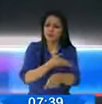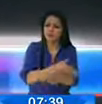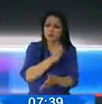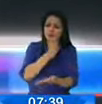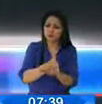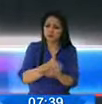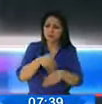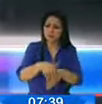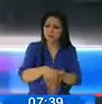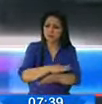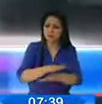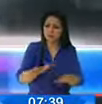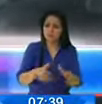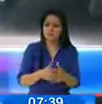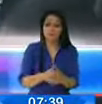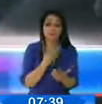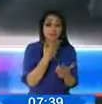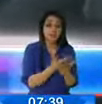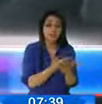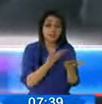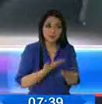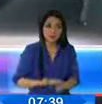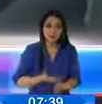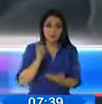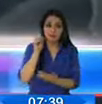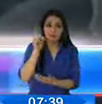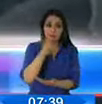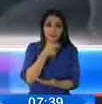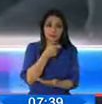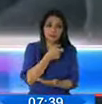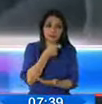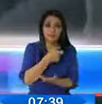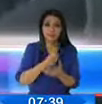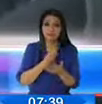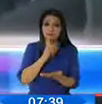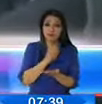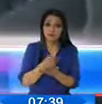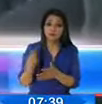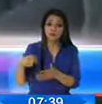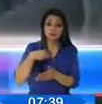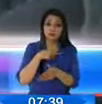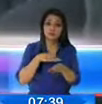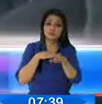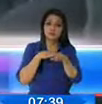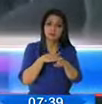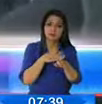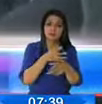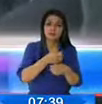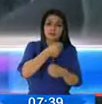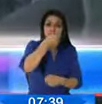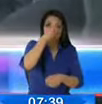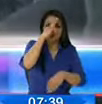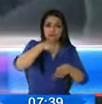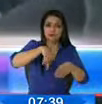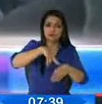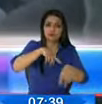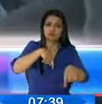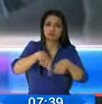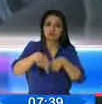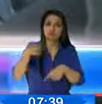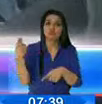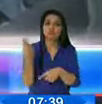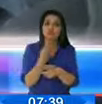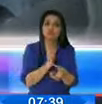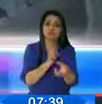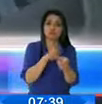suspendió la medida. Buenos días, gracias por la oportunidad. Que efectivamente nosotros estamos respaldando a FENACOTIC, por la cual somos parte, y por